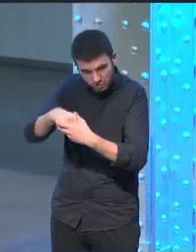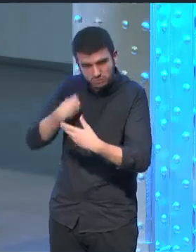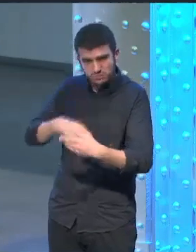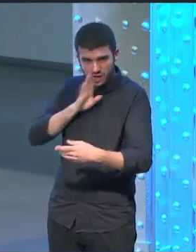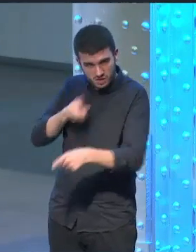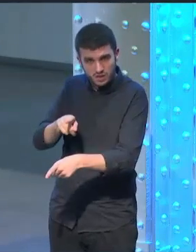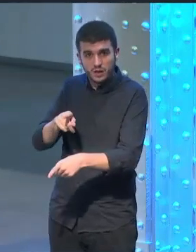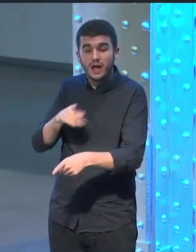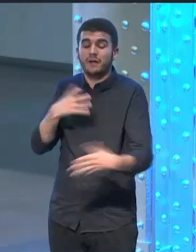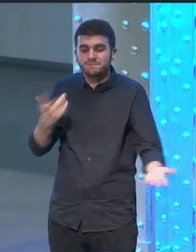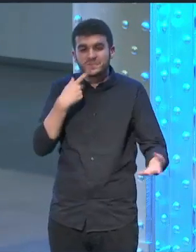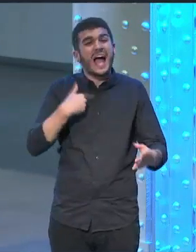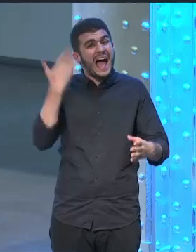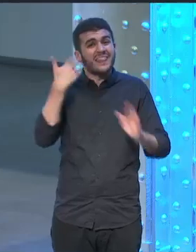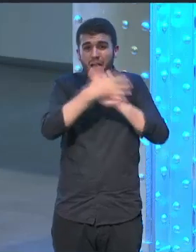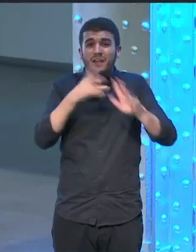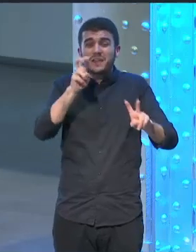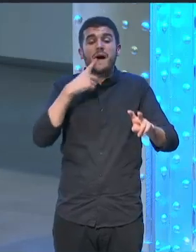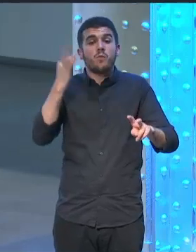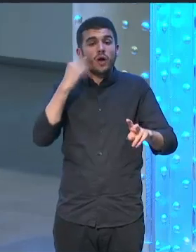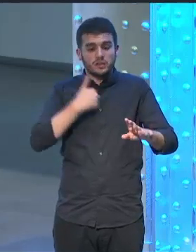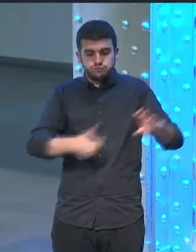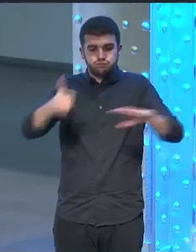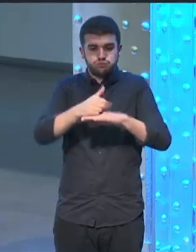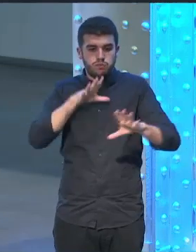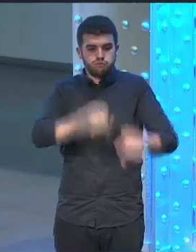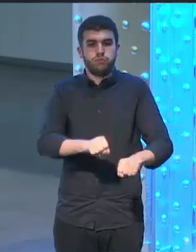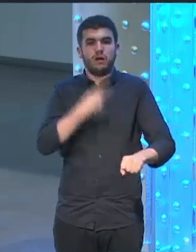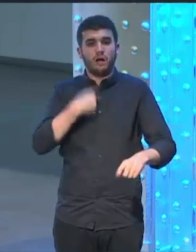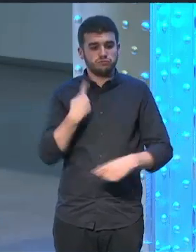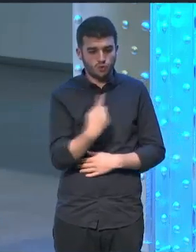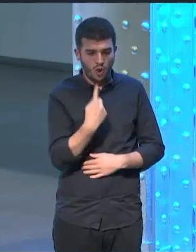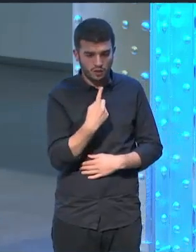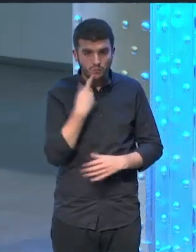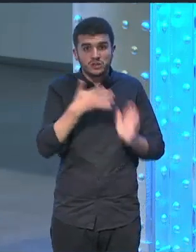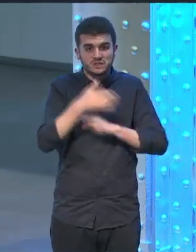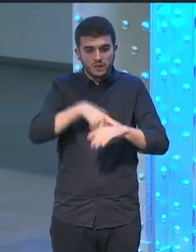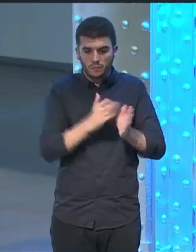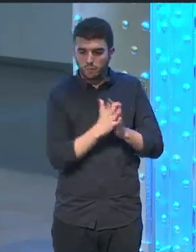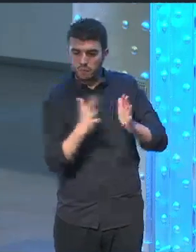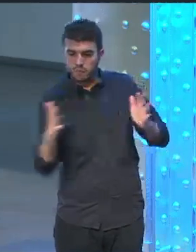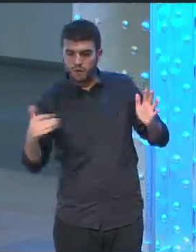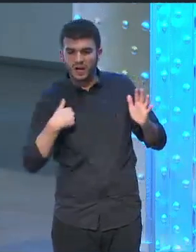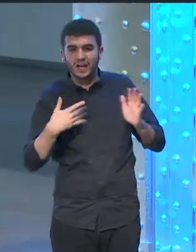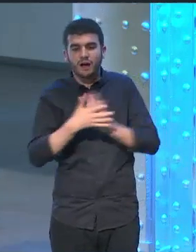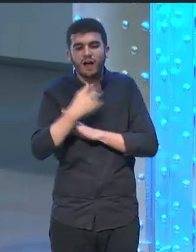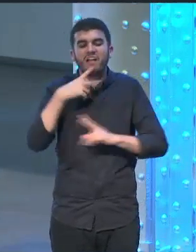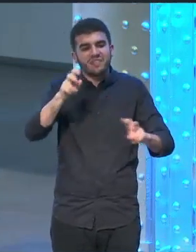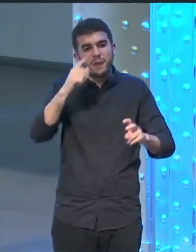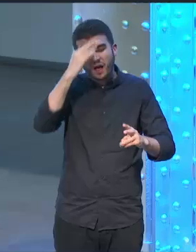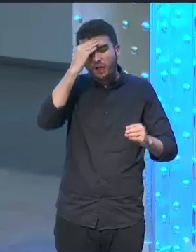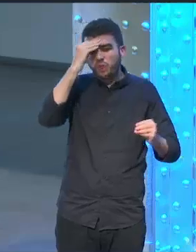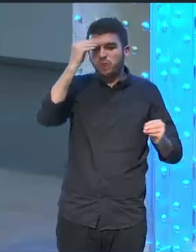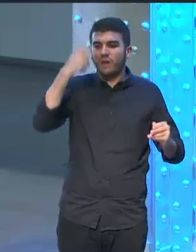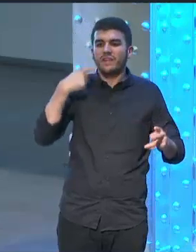cuando las mujeres llegan se sienten solas. Pero es que cuando están y permanecen un poquito más tiempo se olvidan de instaurar